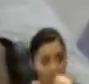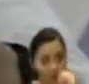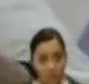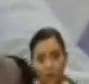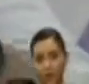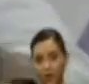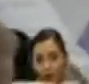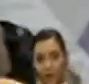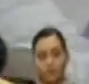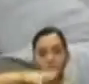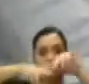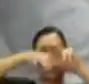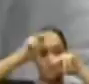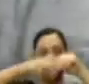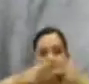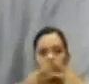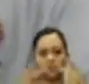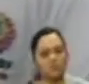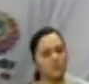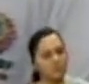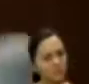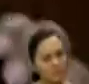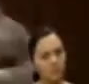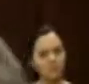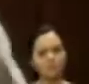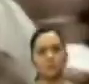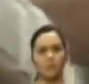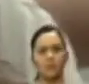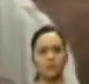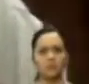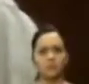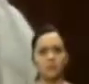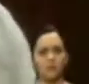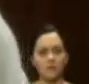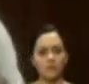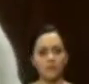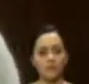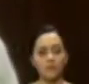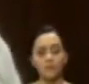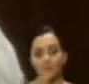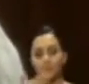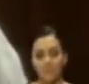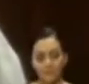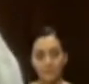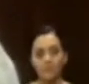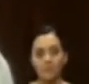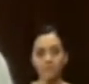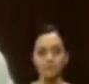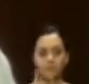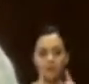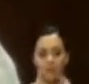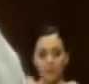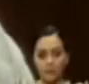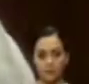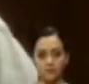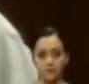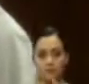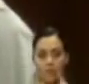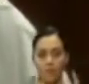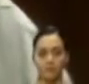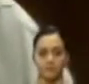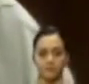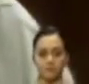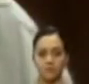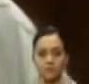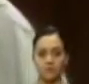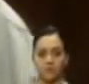la infraestructura, los bienes públicos. Muy amable, señor presidente. Este es un diálogo en vivo